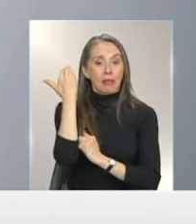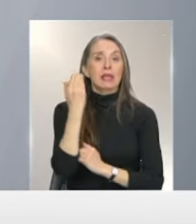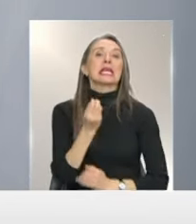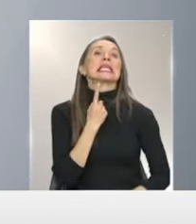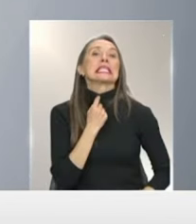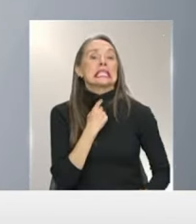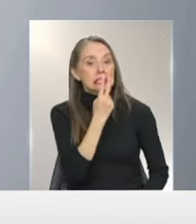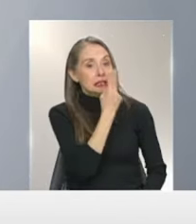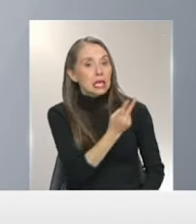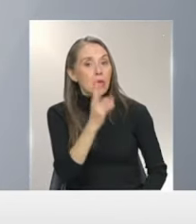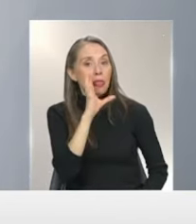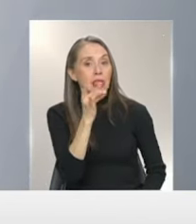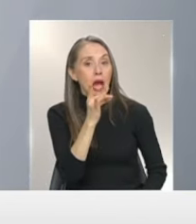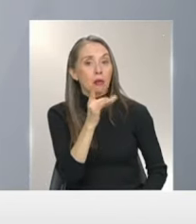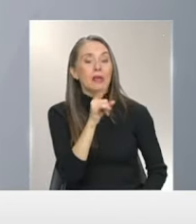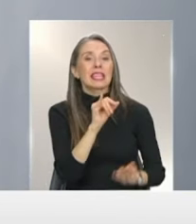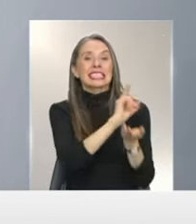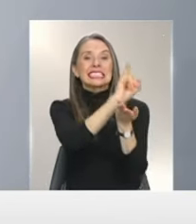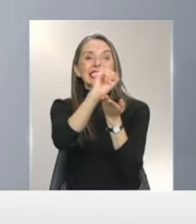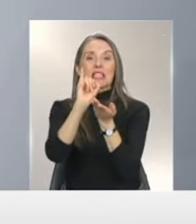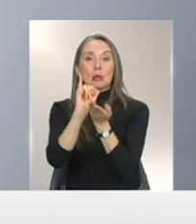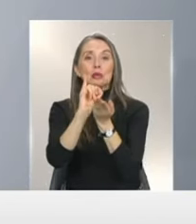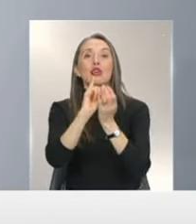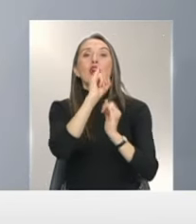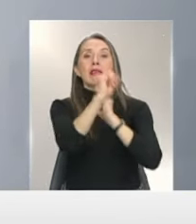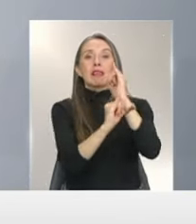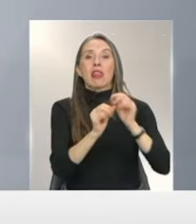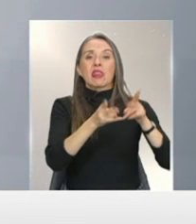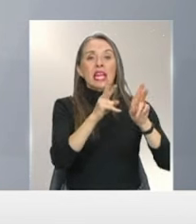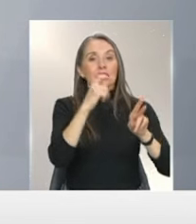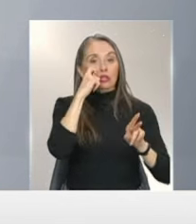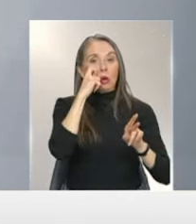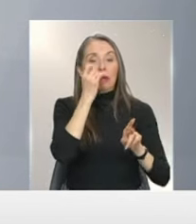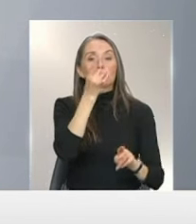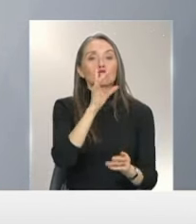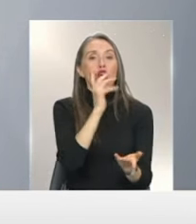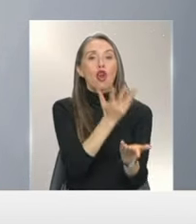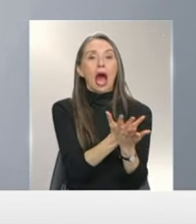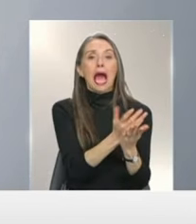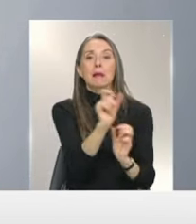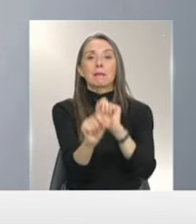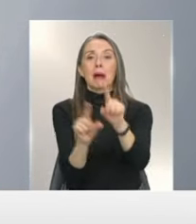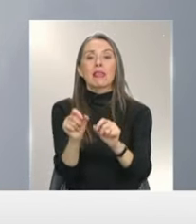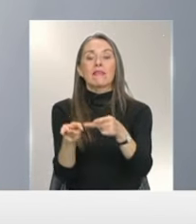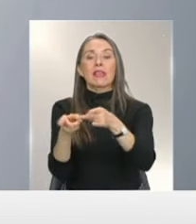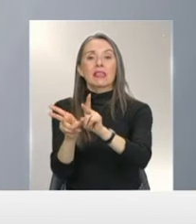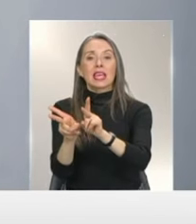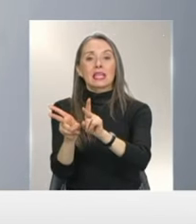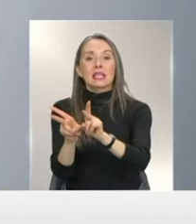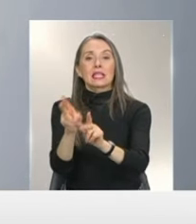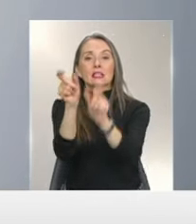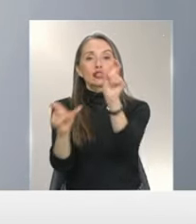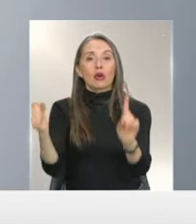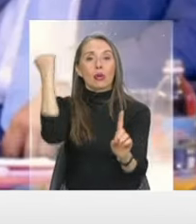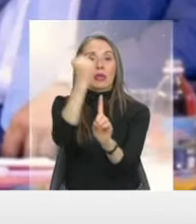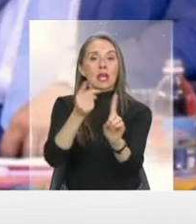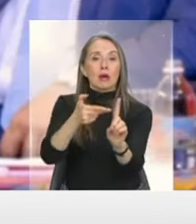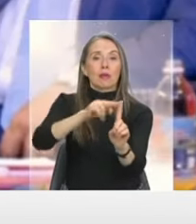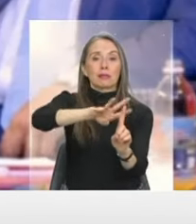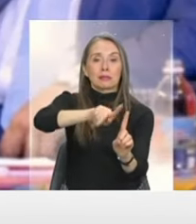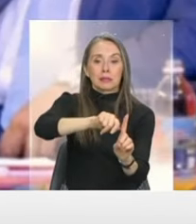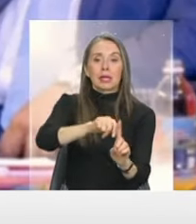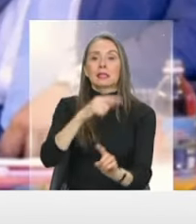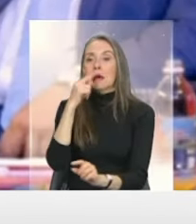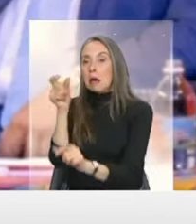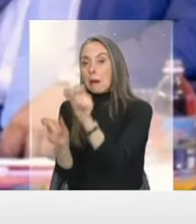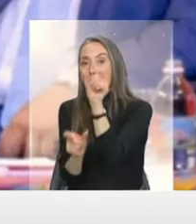interesante darse cuenta que estos organismos de derechos humanos en realidad solo existen para defender los derechos de los criminales. La